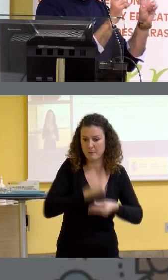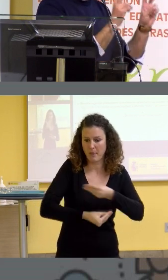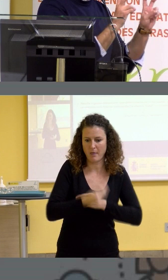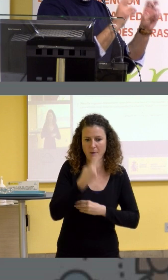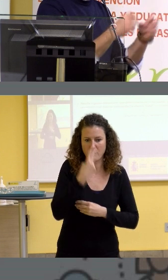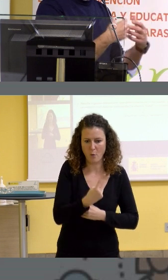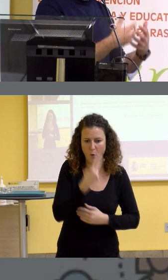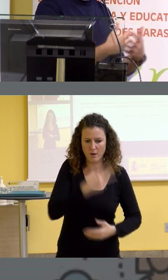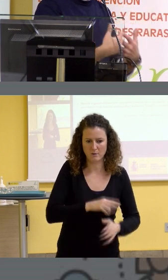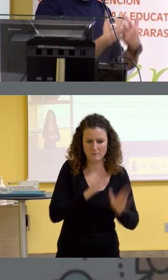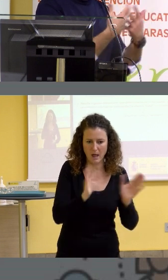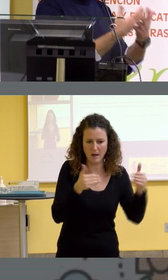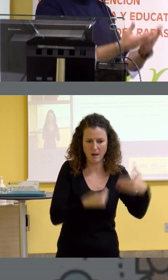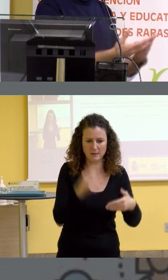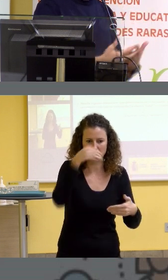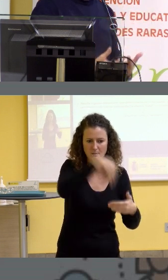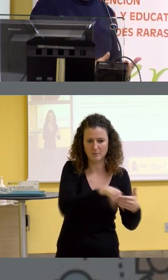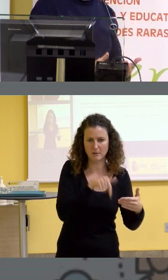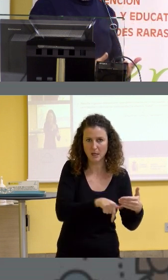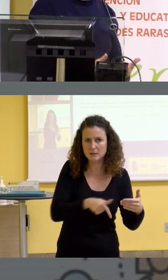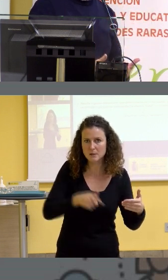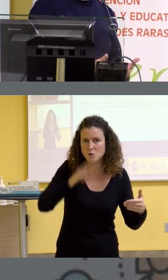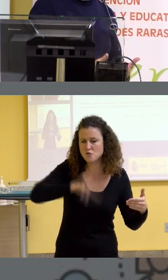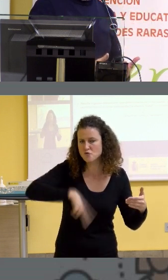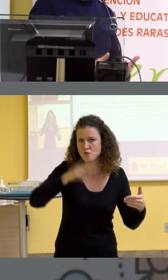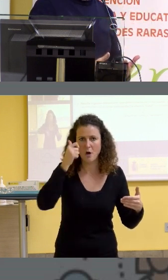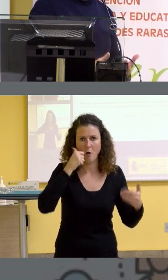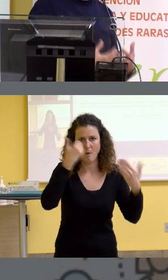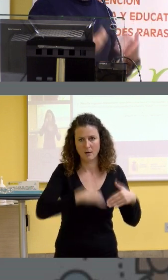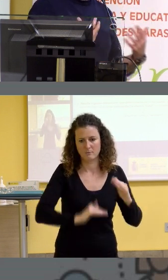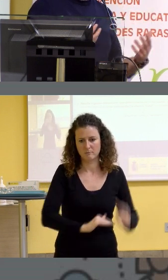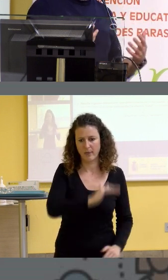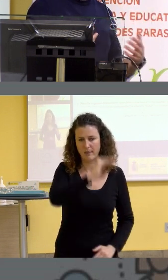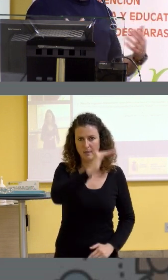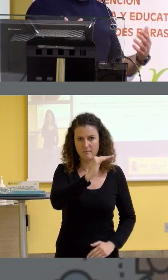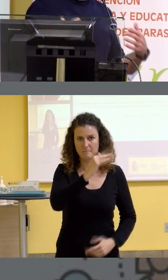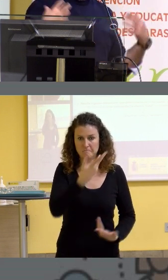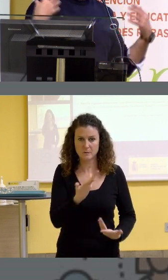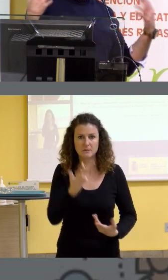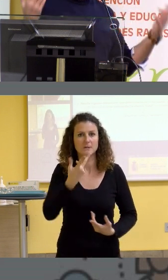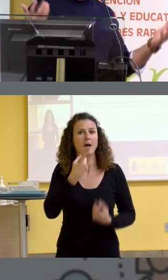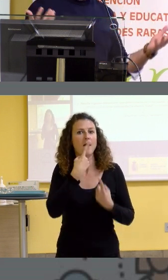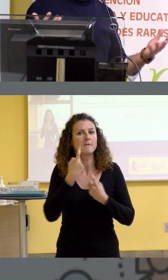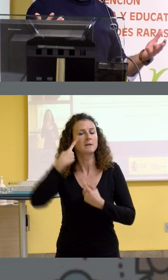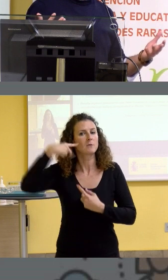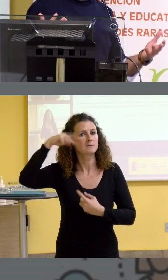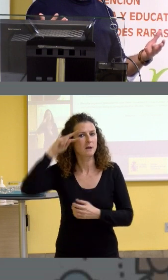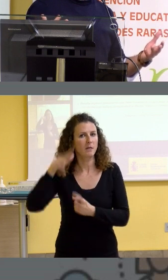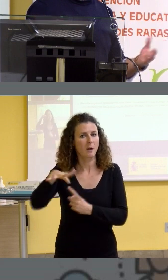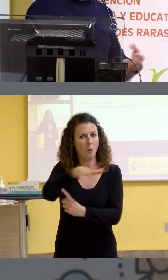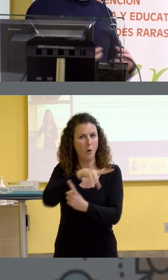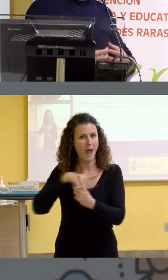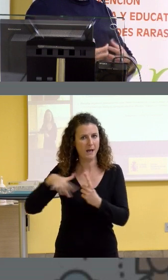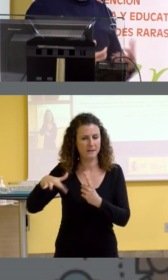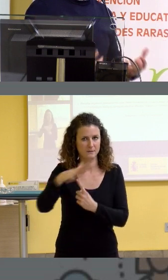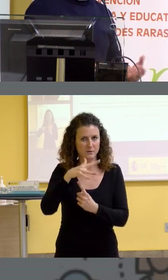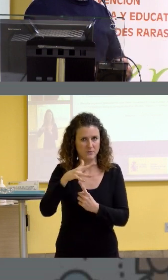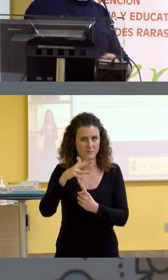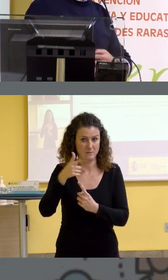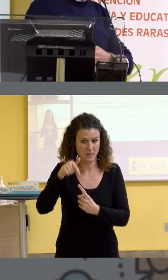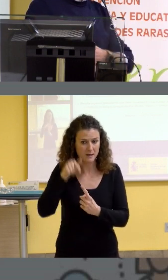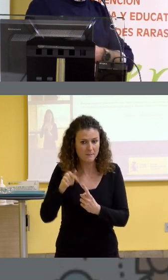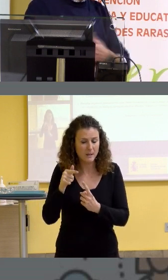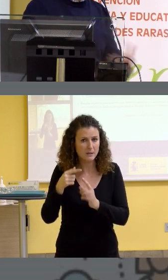ser humano desde el punto de vista del desarrollo cognitivo. Entonces, la experiencia en relación al entorno es una